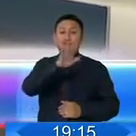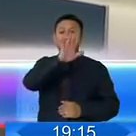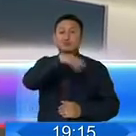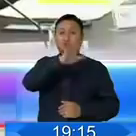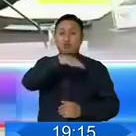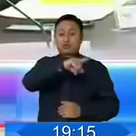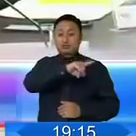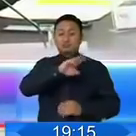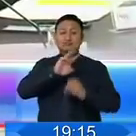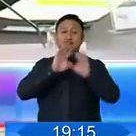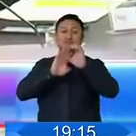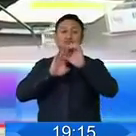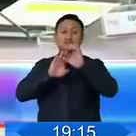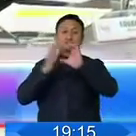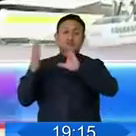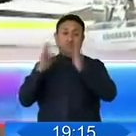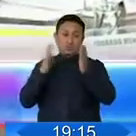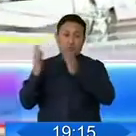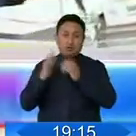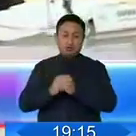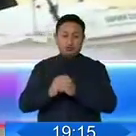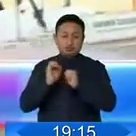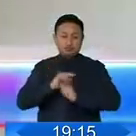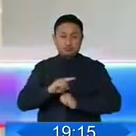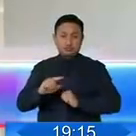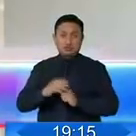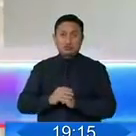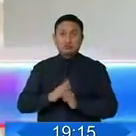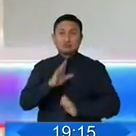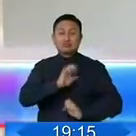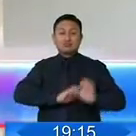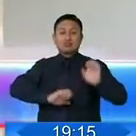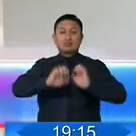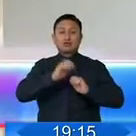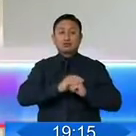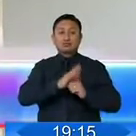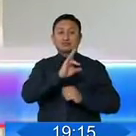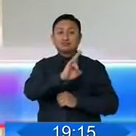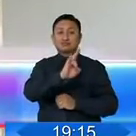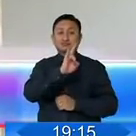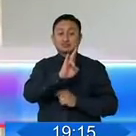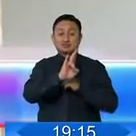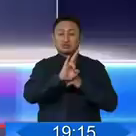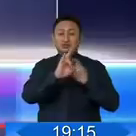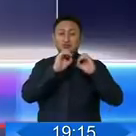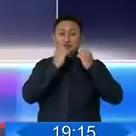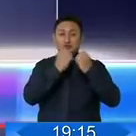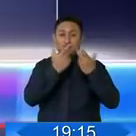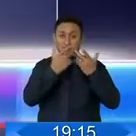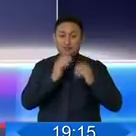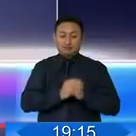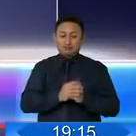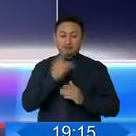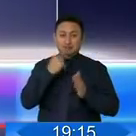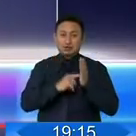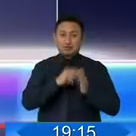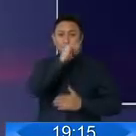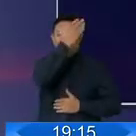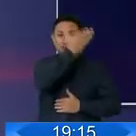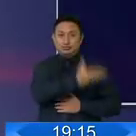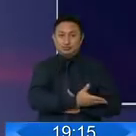de Participación Ciudadana Transitorio ha finalizado la evaluación de 7 de los 11 organismos. Entre ellos consta